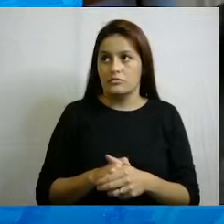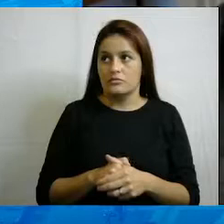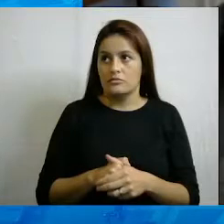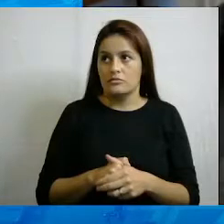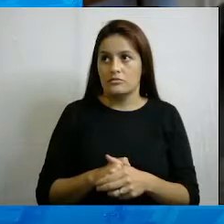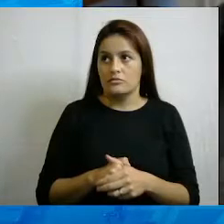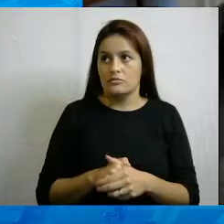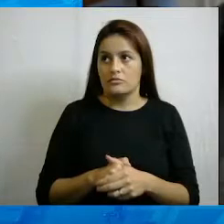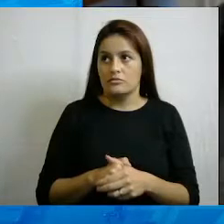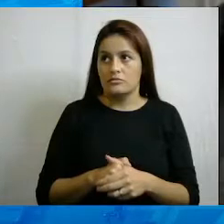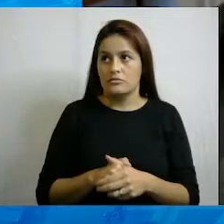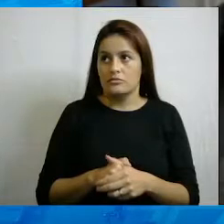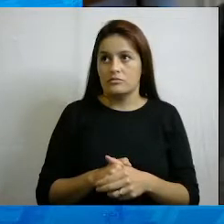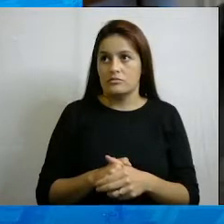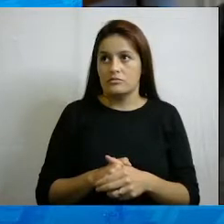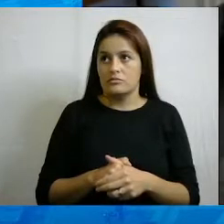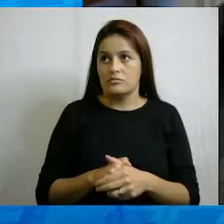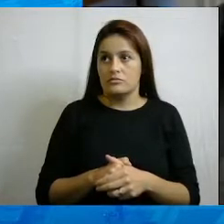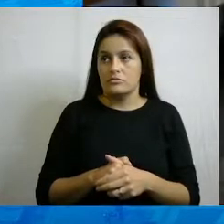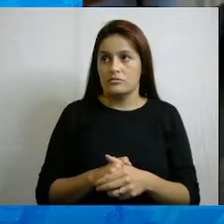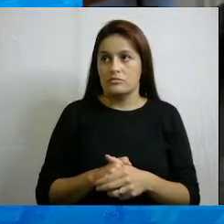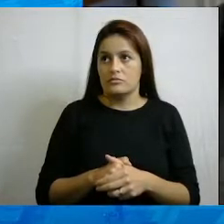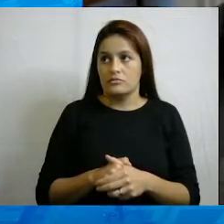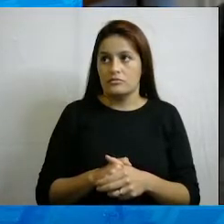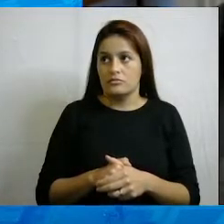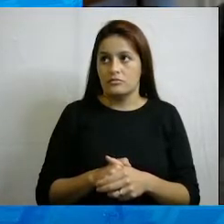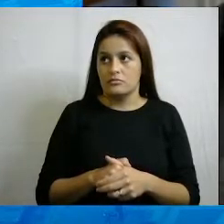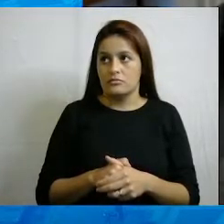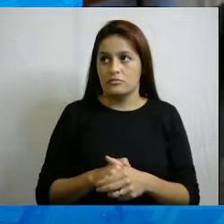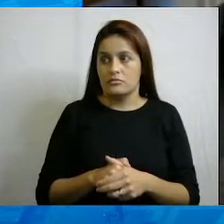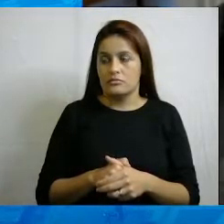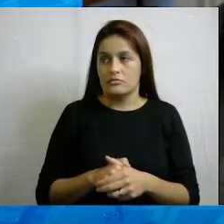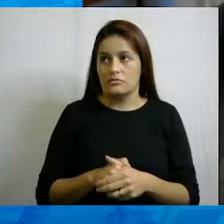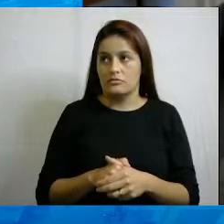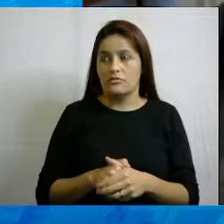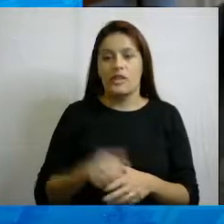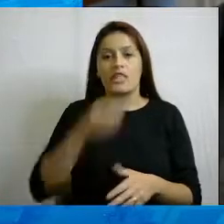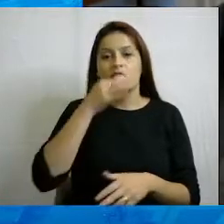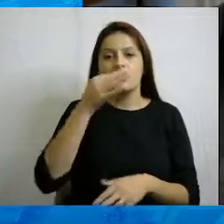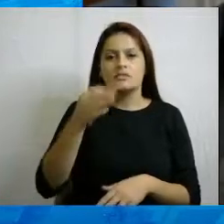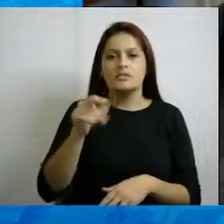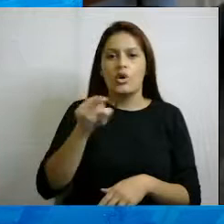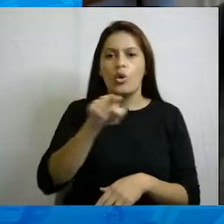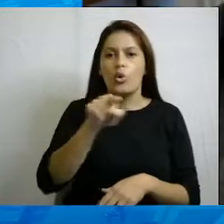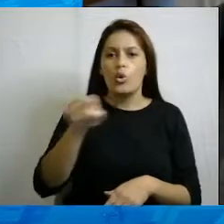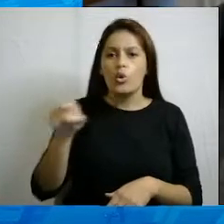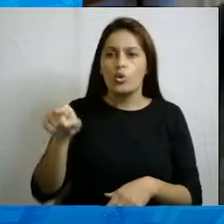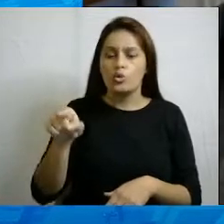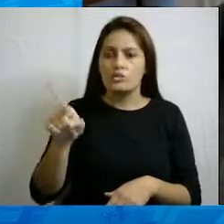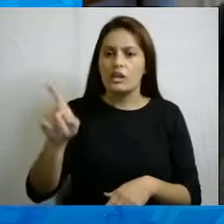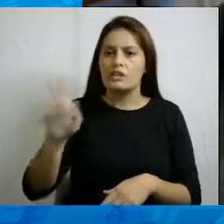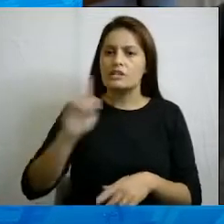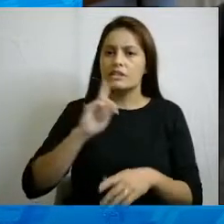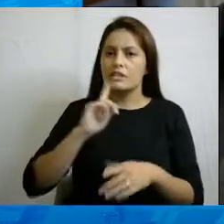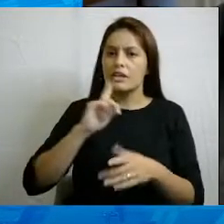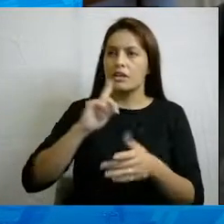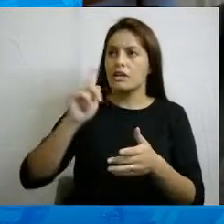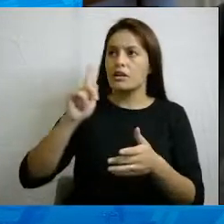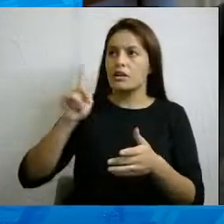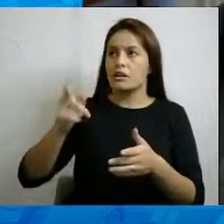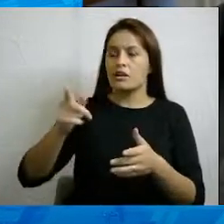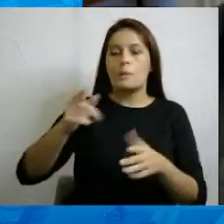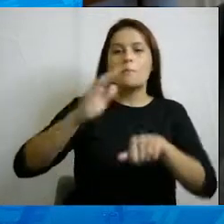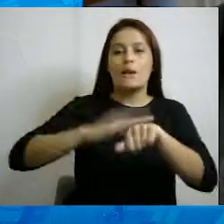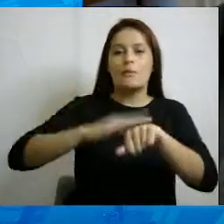ellos. De ahí mi mamá se pone nerviosa y le dice, usted no tiene pagada la patente. Mi mamá paga la patente del kiosco más un